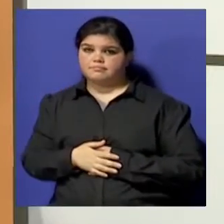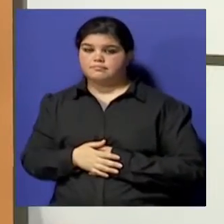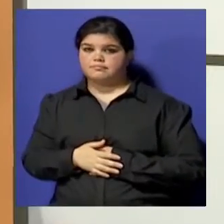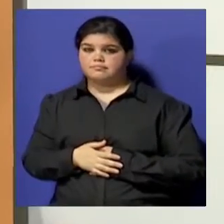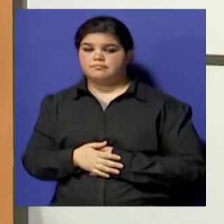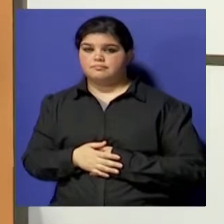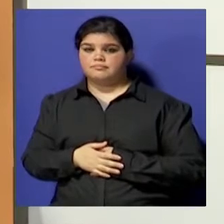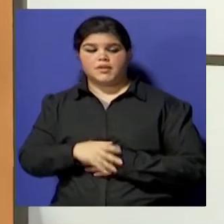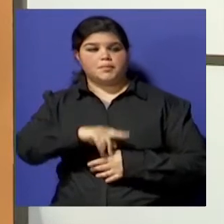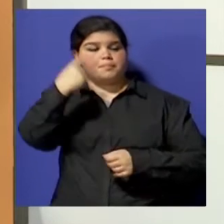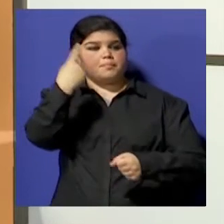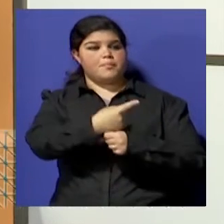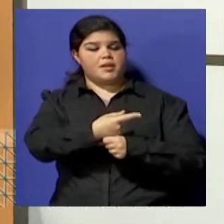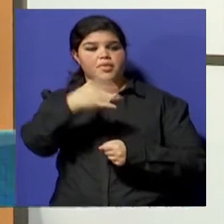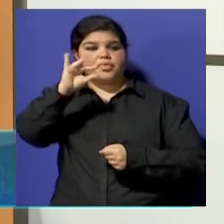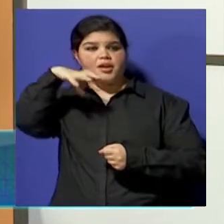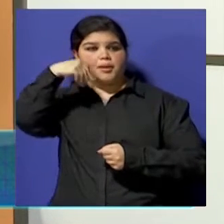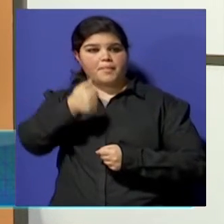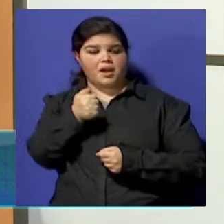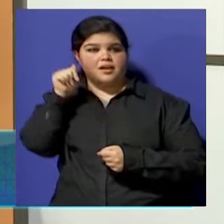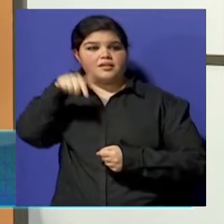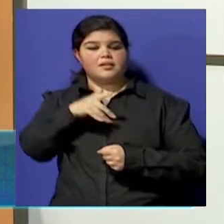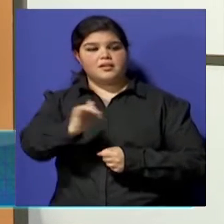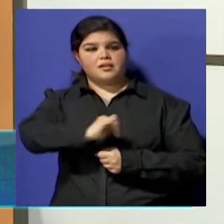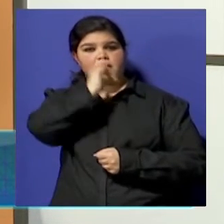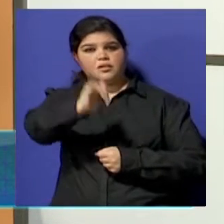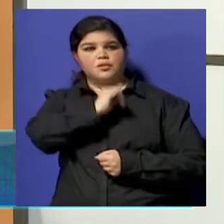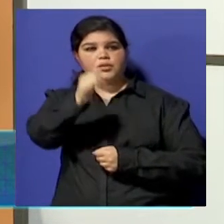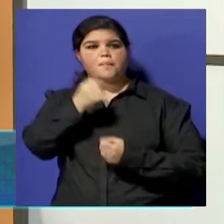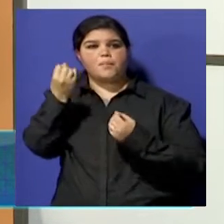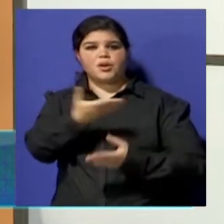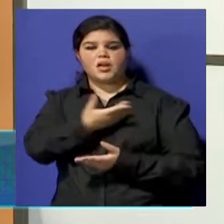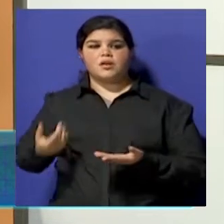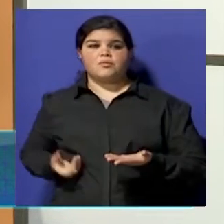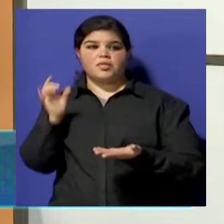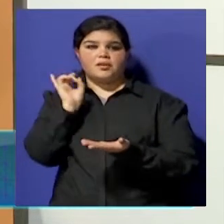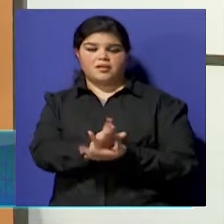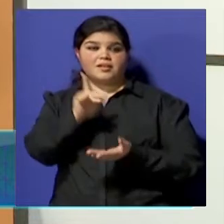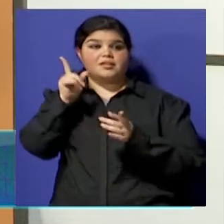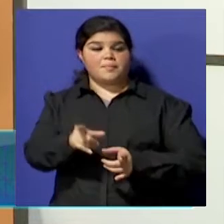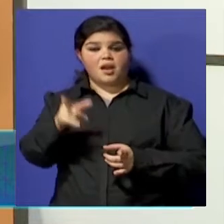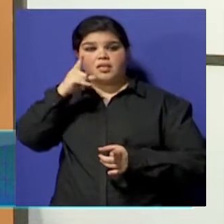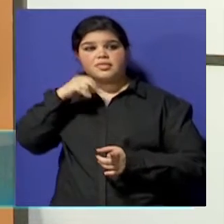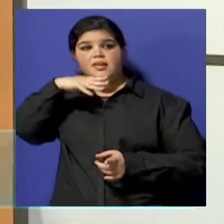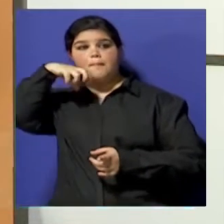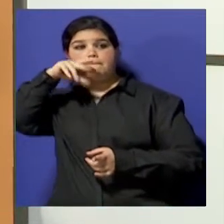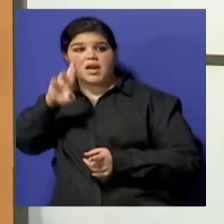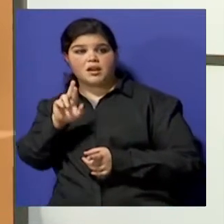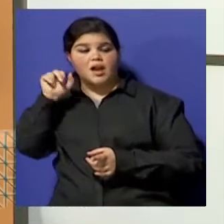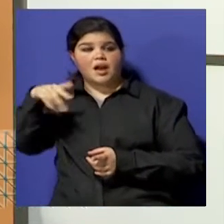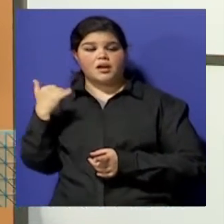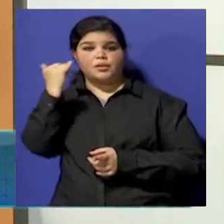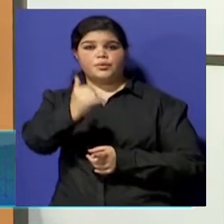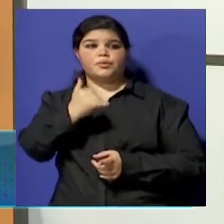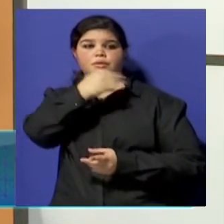En primer lugar, la palabra de Dilma Rousseff tras la destitución. Y vamos a escuchar la palabra de Michel Temer, que va a cumplir el ciclo de